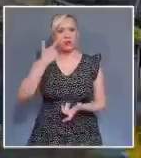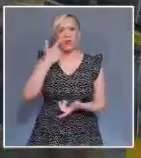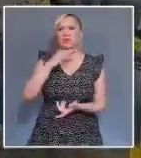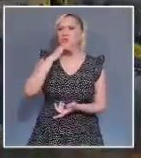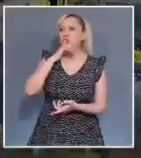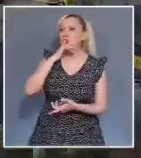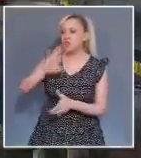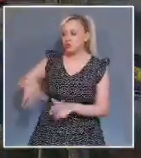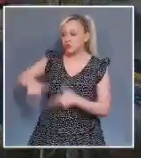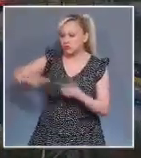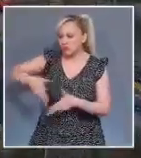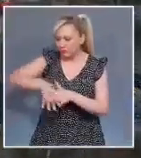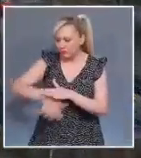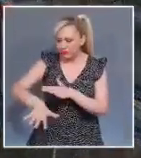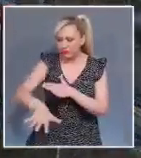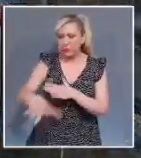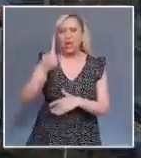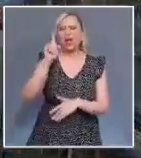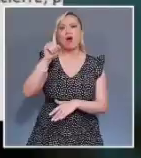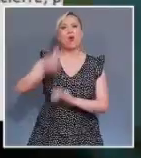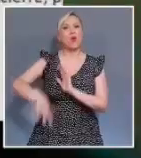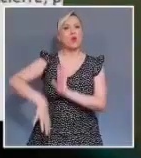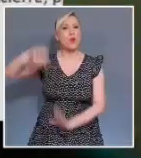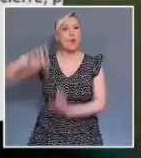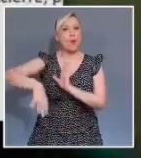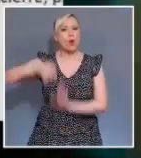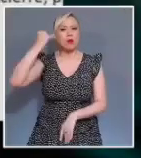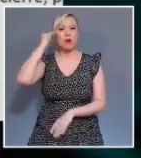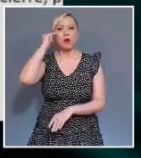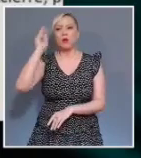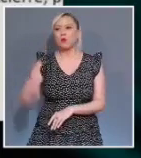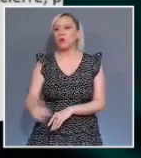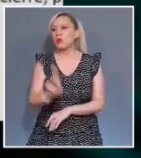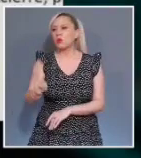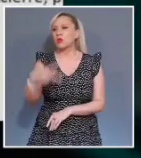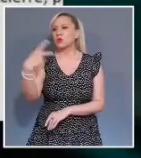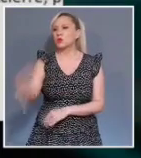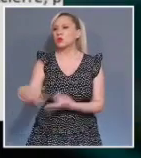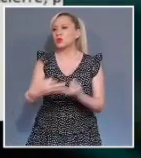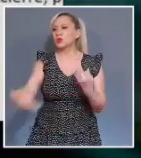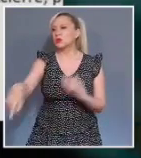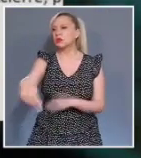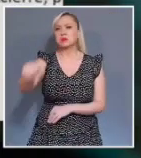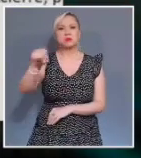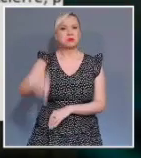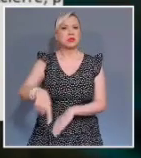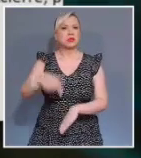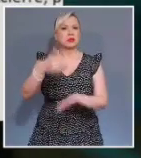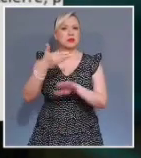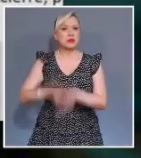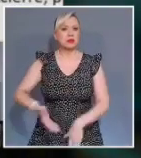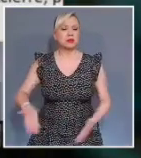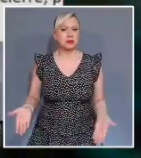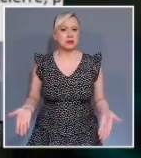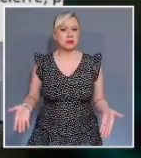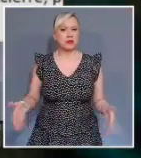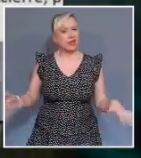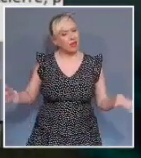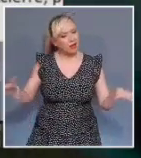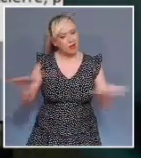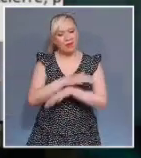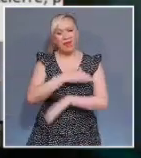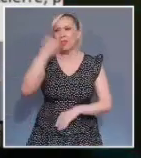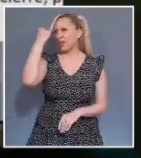garantizar el respeto a los derechos de pueblos indígenas. Cambiar el paradigma en torno al cual se otorga la concesión.